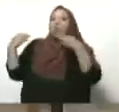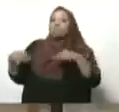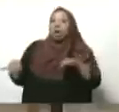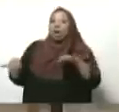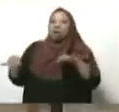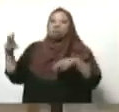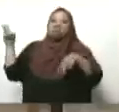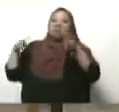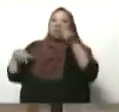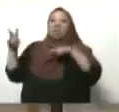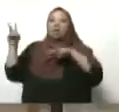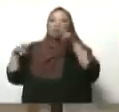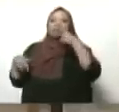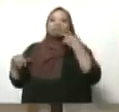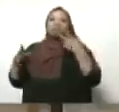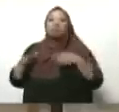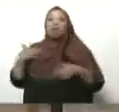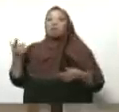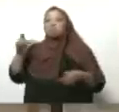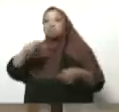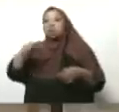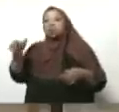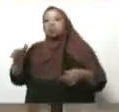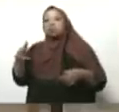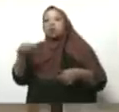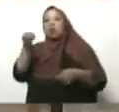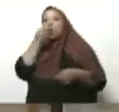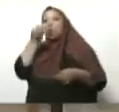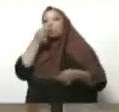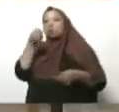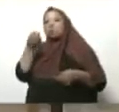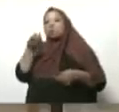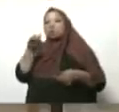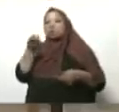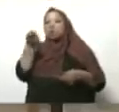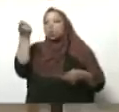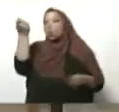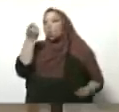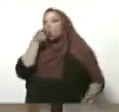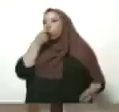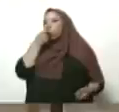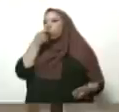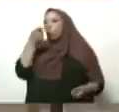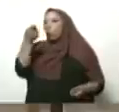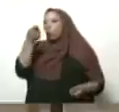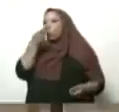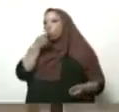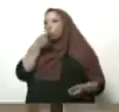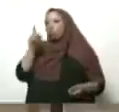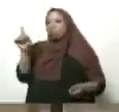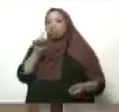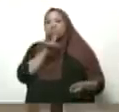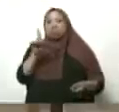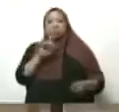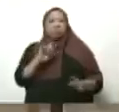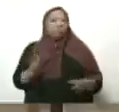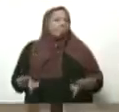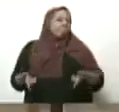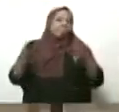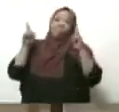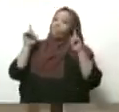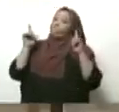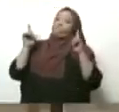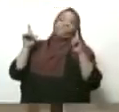entonces en el recreo la consumen la fuman nosotros nos vamos a permitir